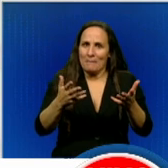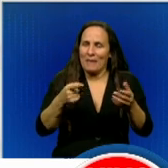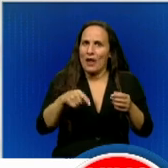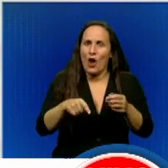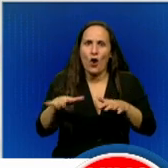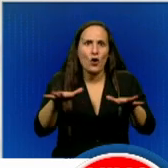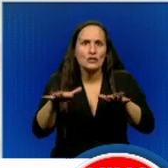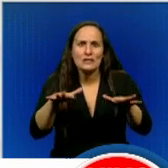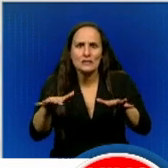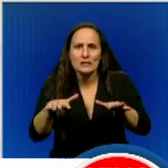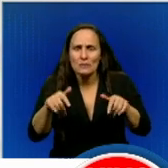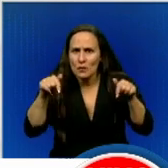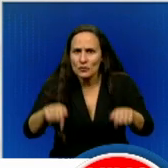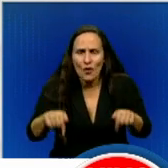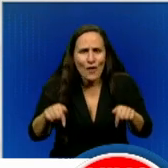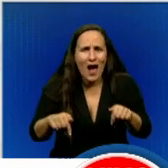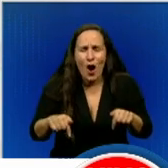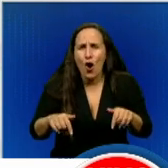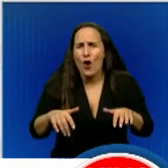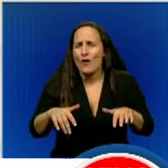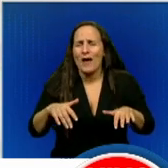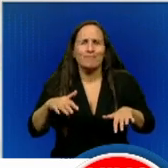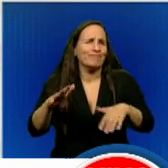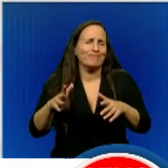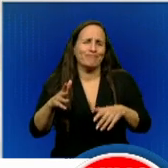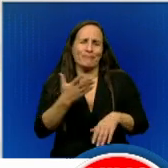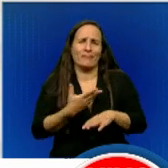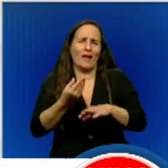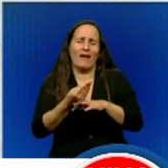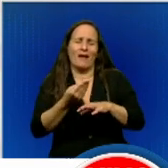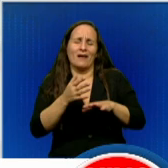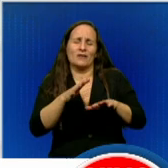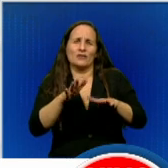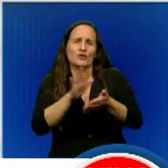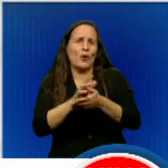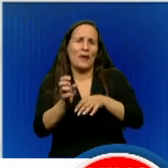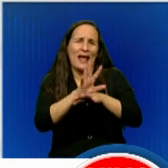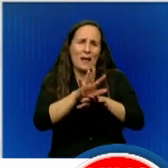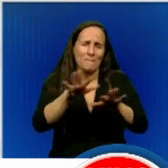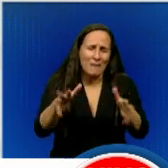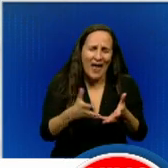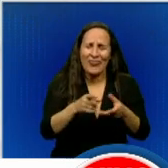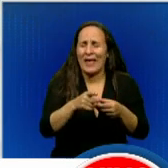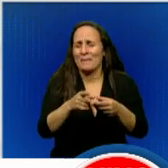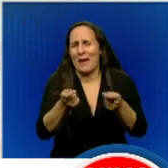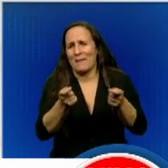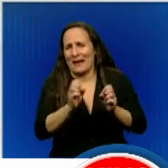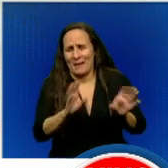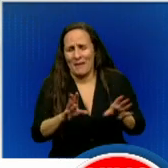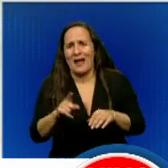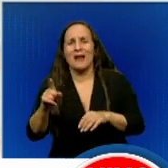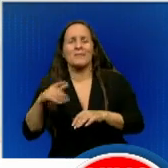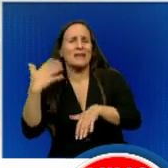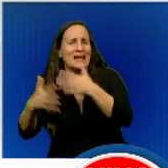contexto donde se mezcla la pésima gestión de la pandemia más la profundísima crisis económica que da